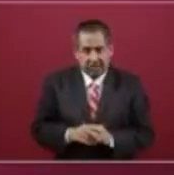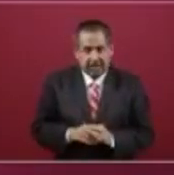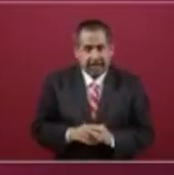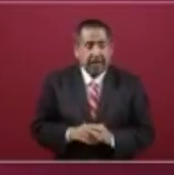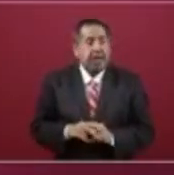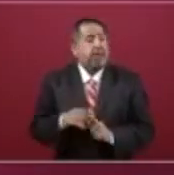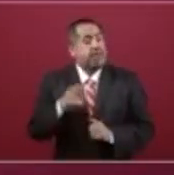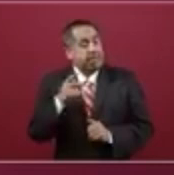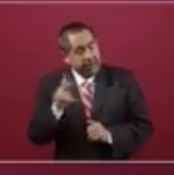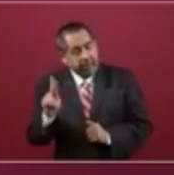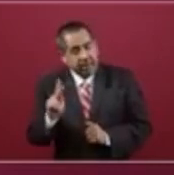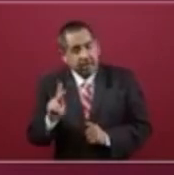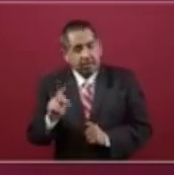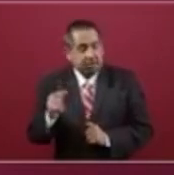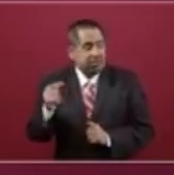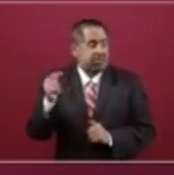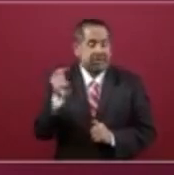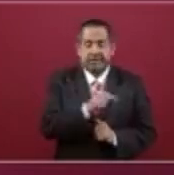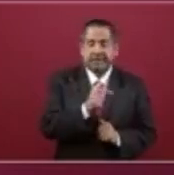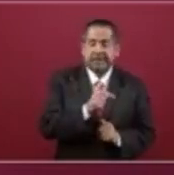llega